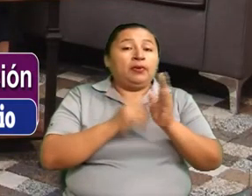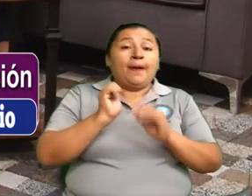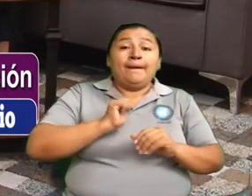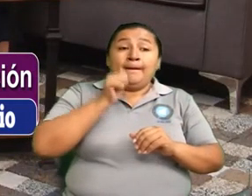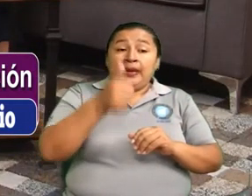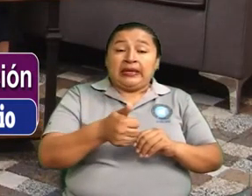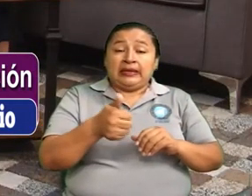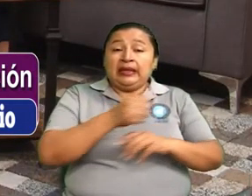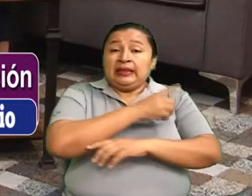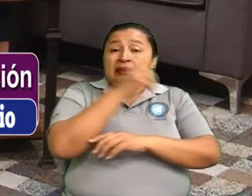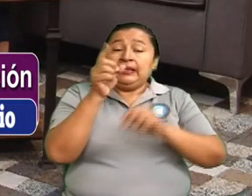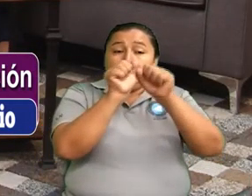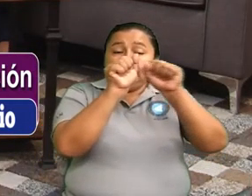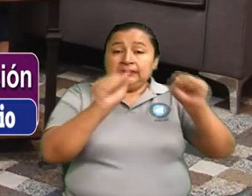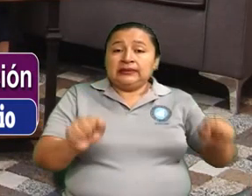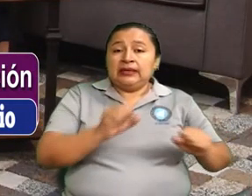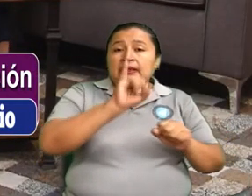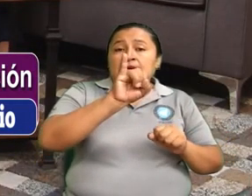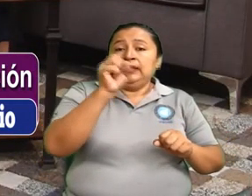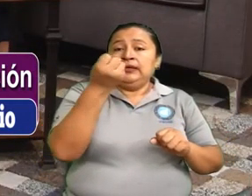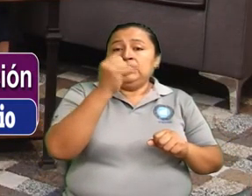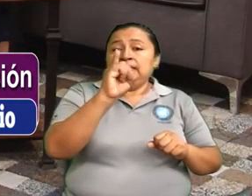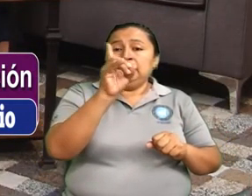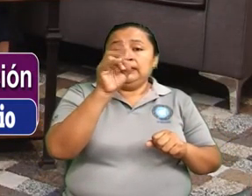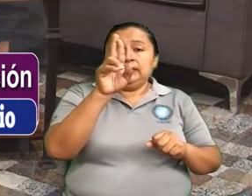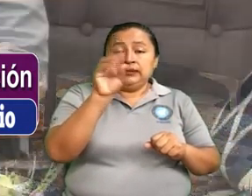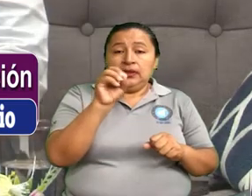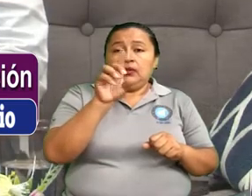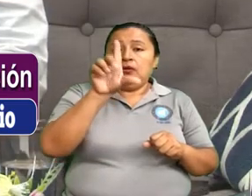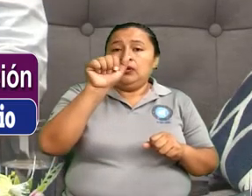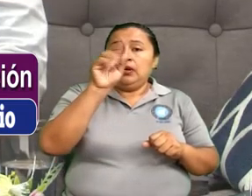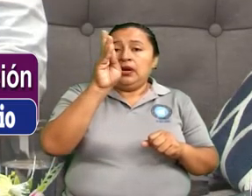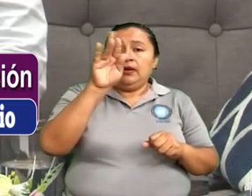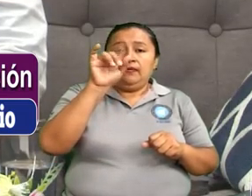Isidro, Isidro Labrador, a quien nosotros hemos estado